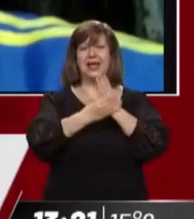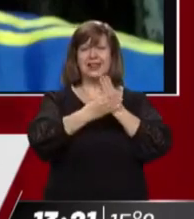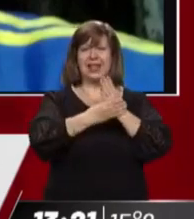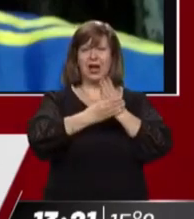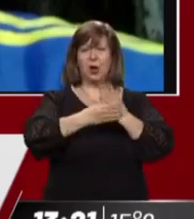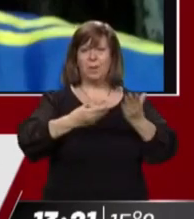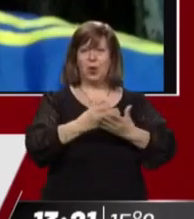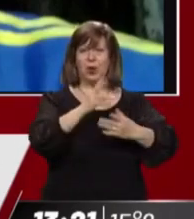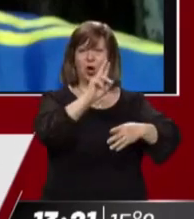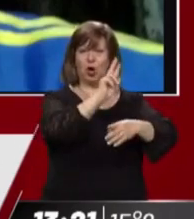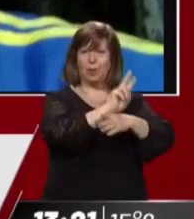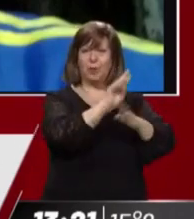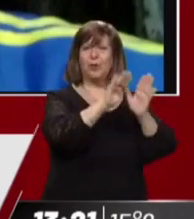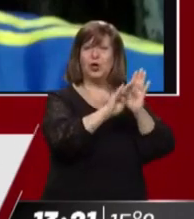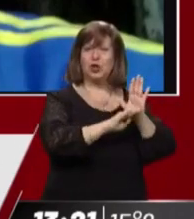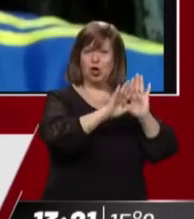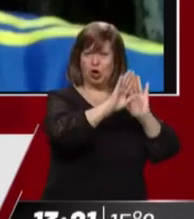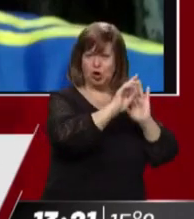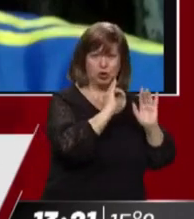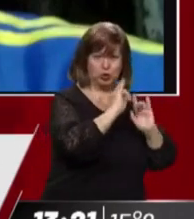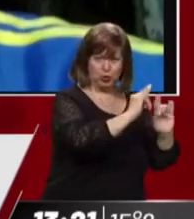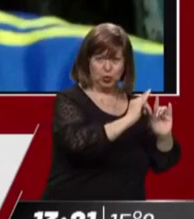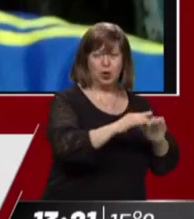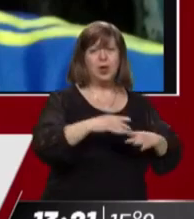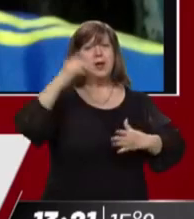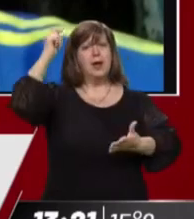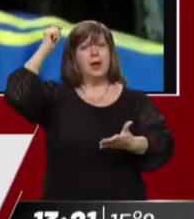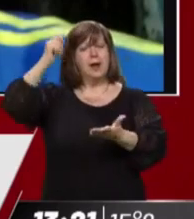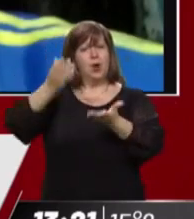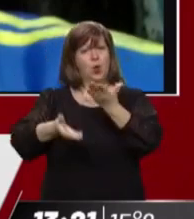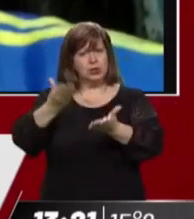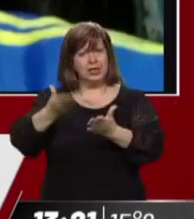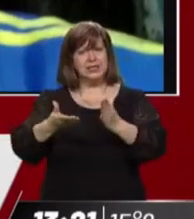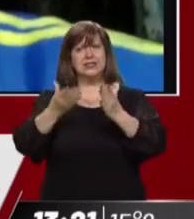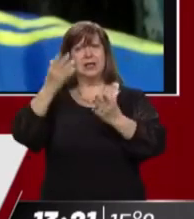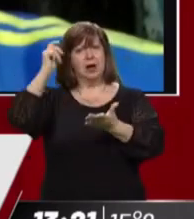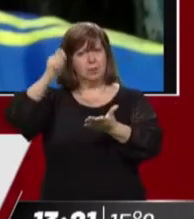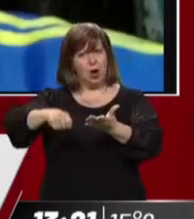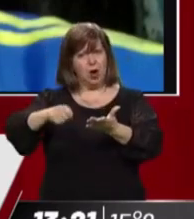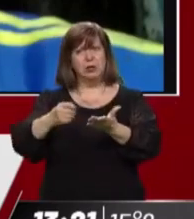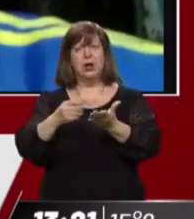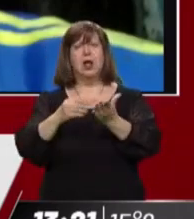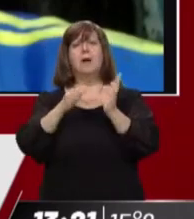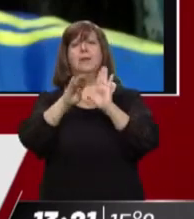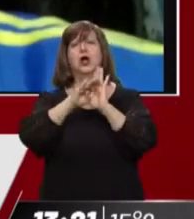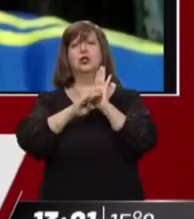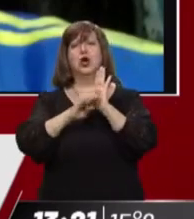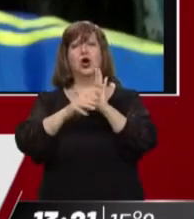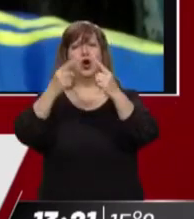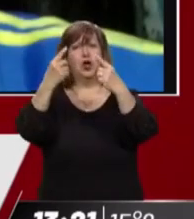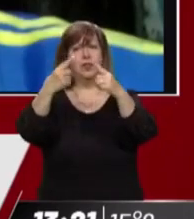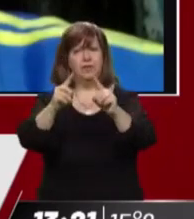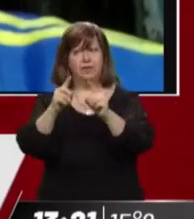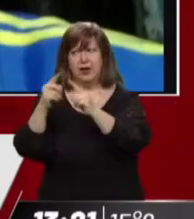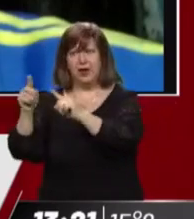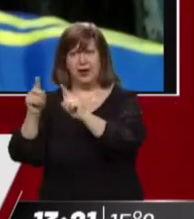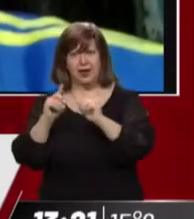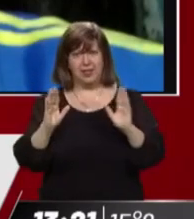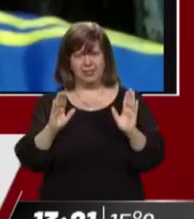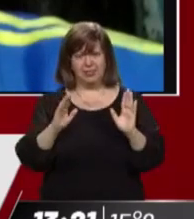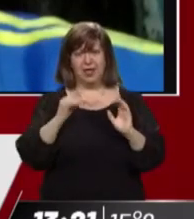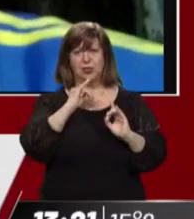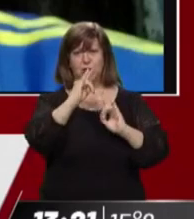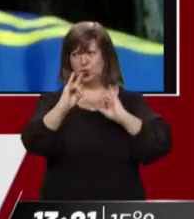corte tiene otro para este edificio porque cumplen funciones distintas y tiene una logística distinta iniciar sumario se va a investigar